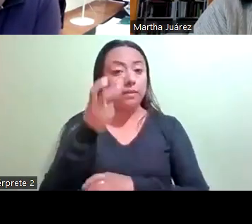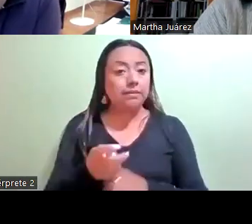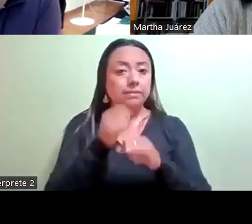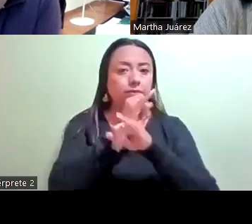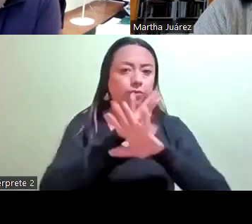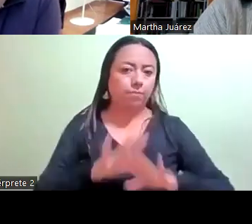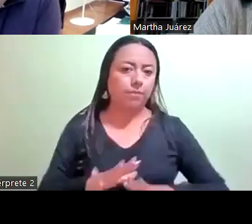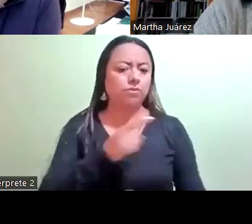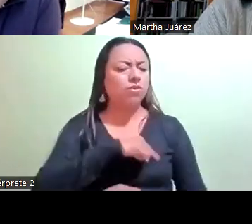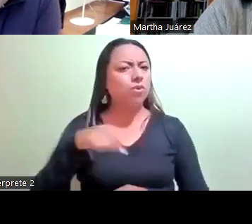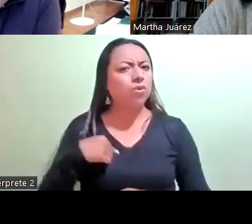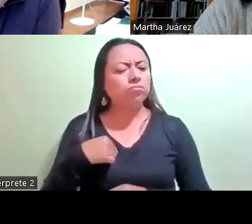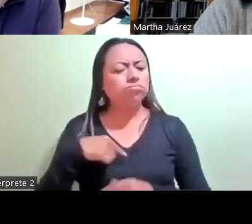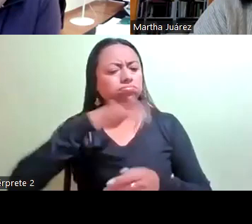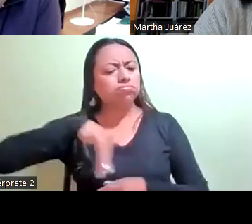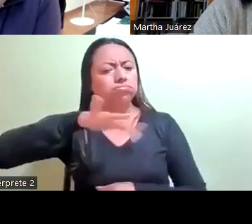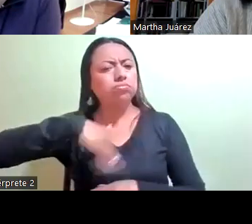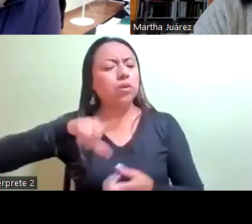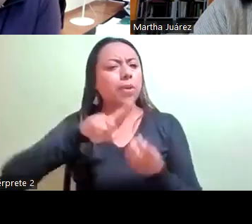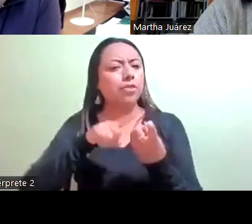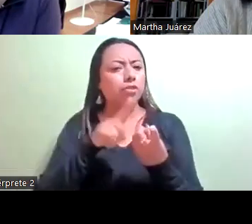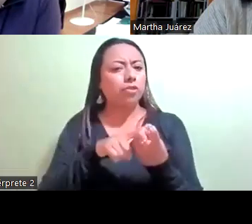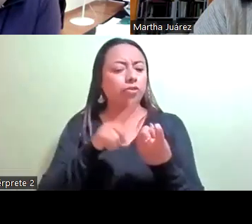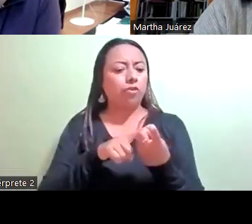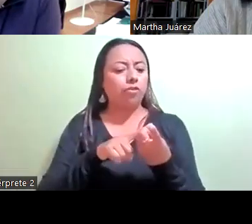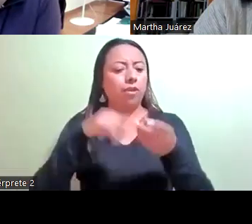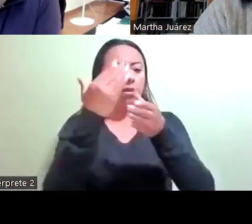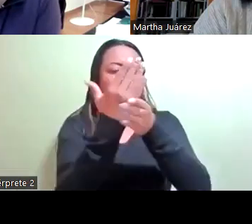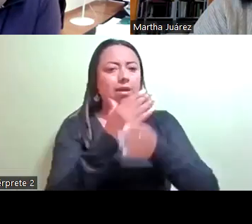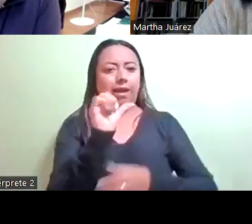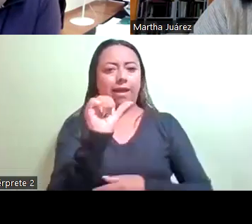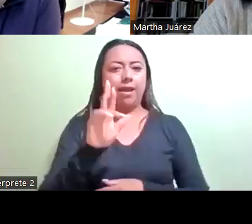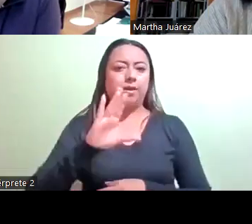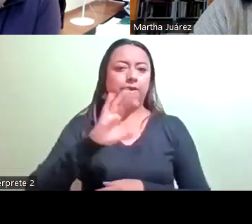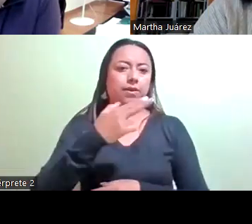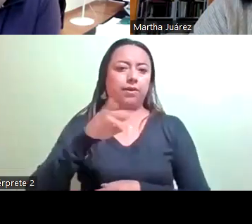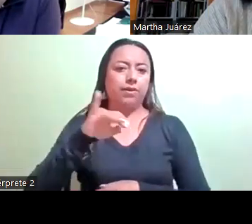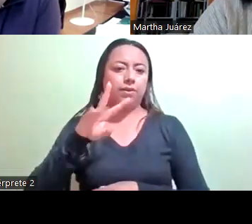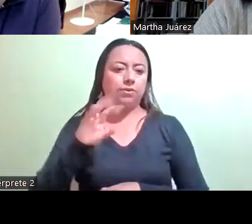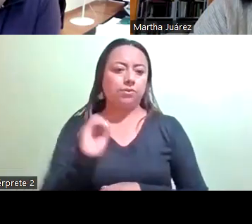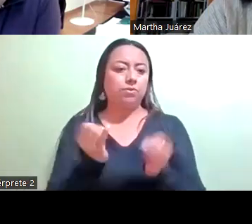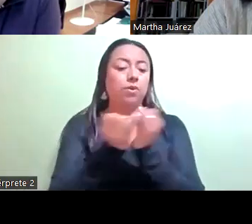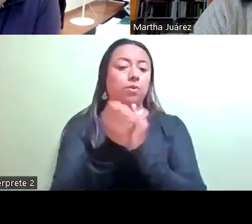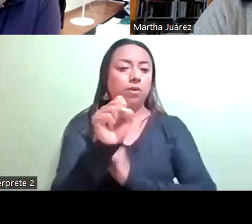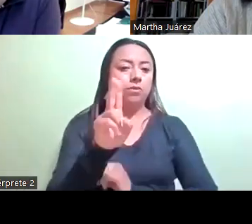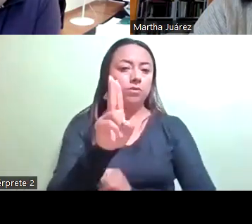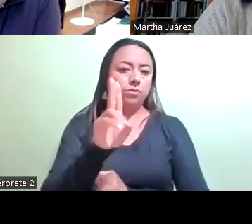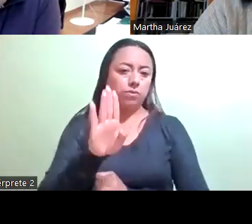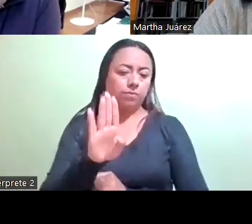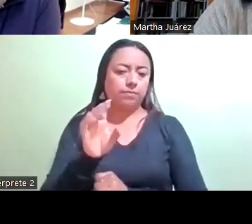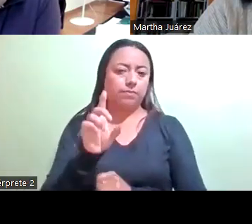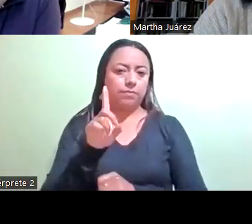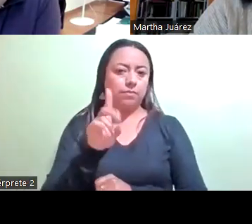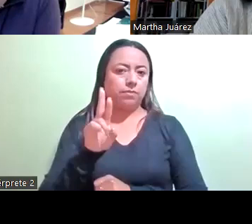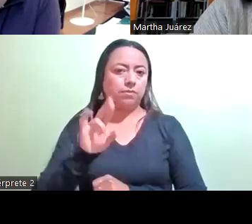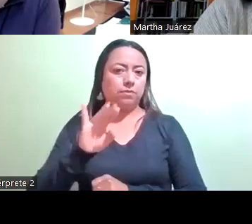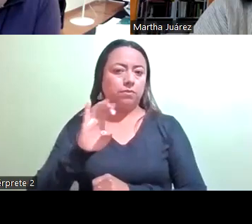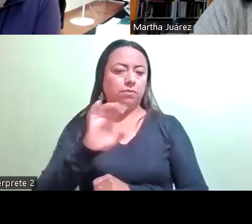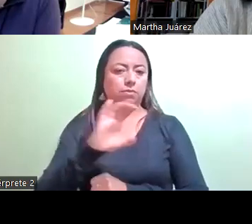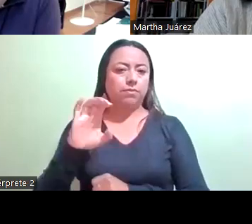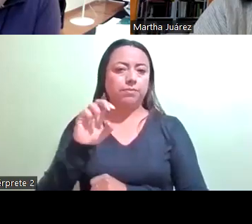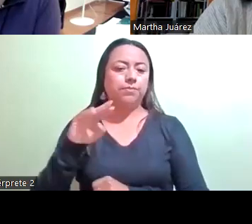buscado no solo en el archivo de la Coordinación de Servicios Parlamentarios, sino en la Subdirección de Archivo Central, que es quien resguarda a la